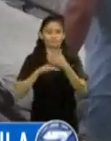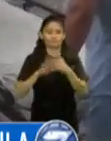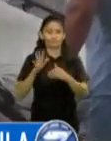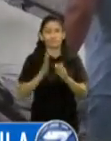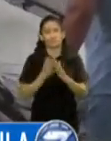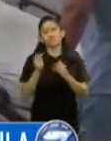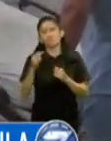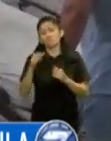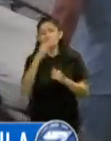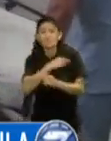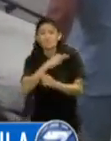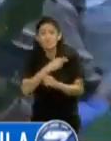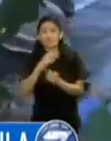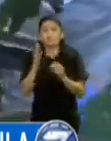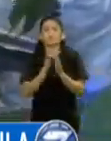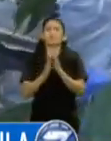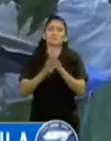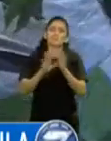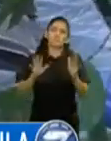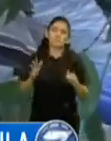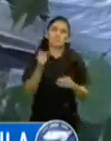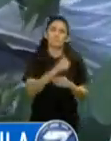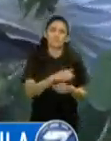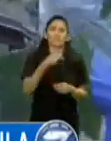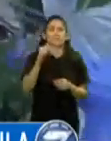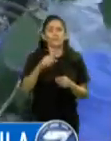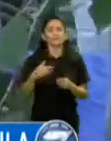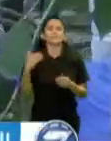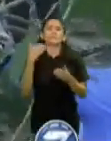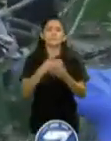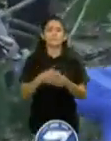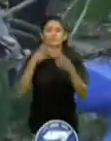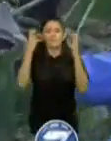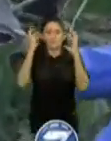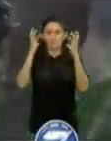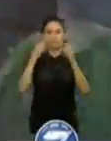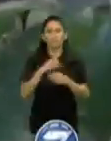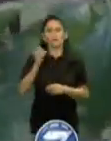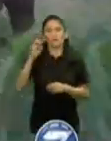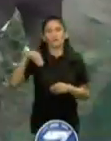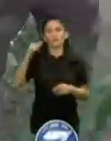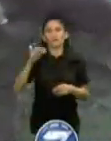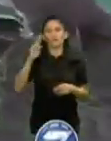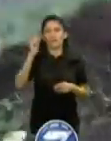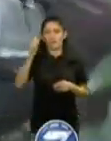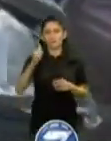de Denis Loyo y William Acevedo, desde la cabecera departamental de Chiquimula, Omar Vázquez.